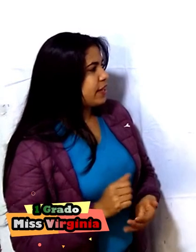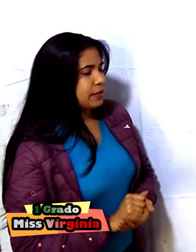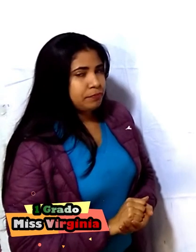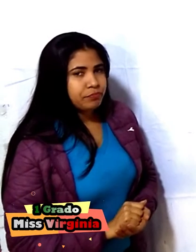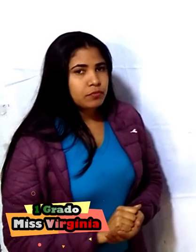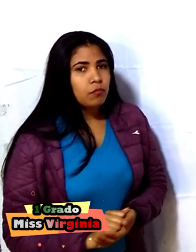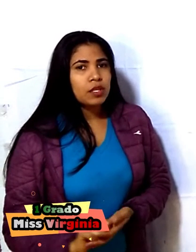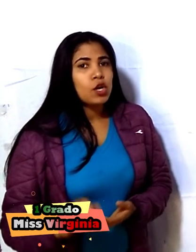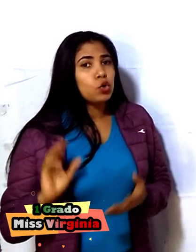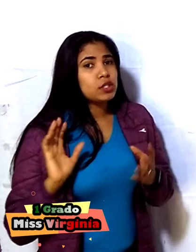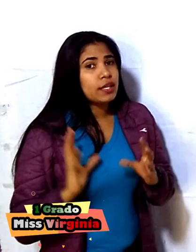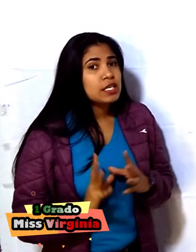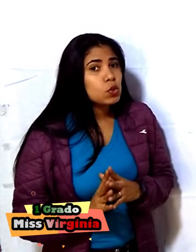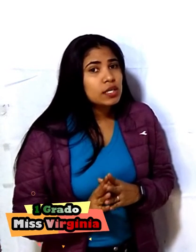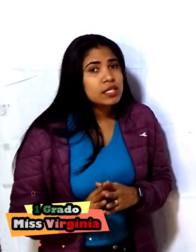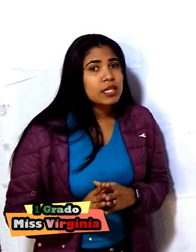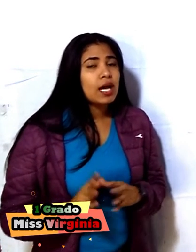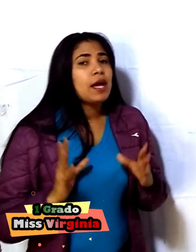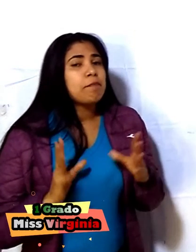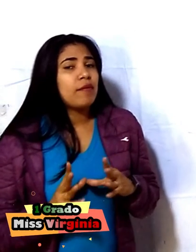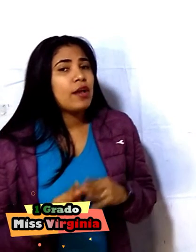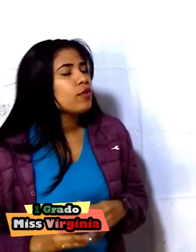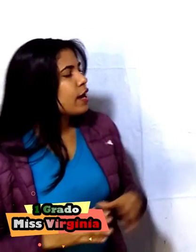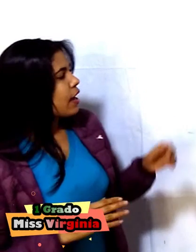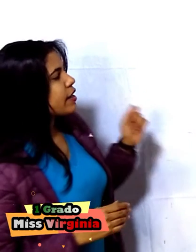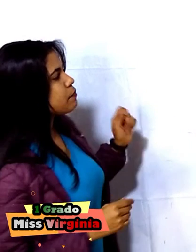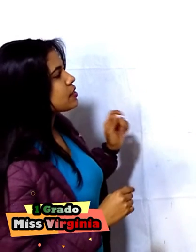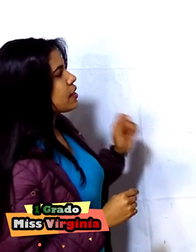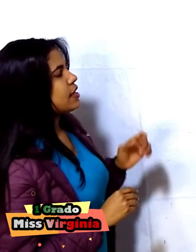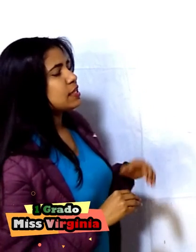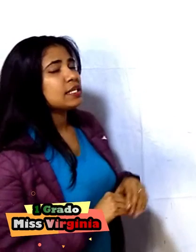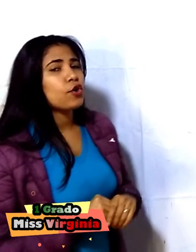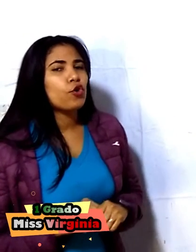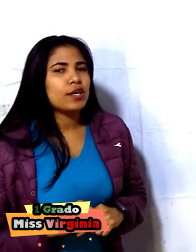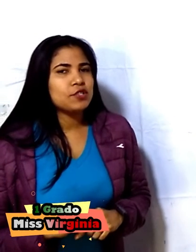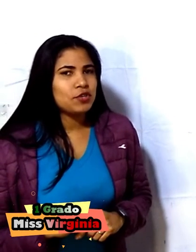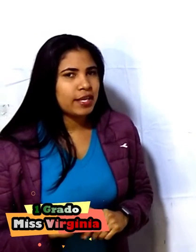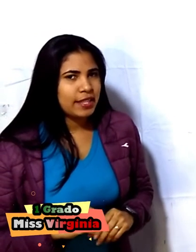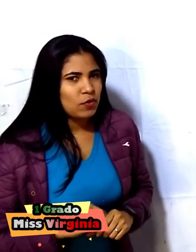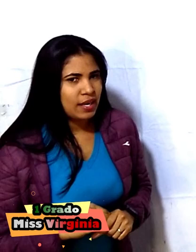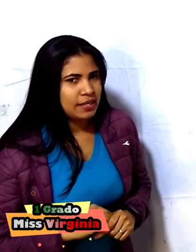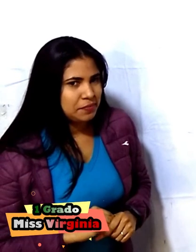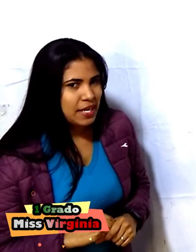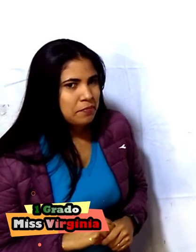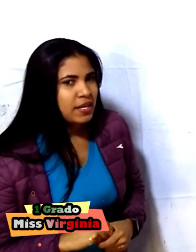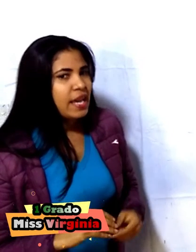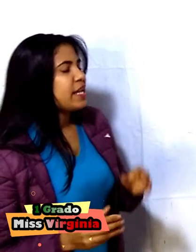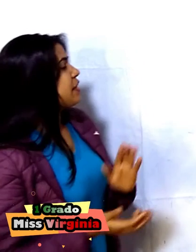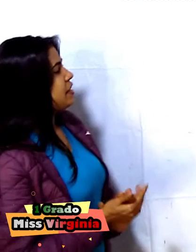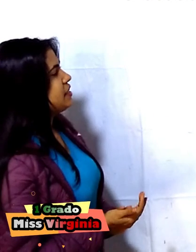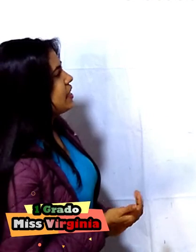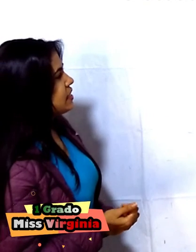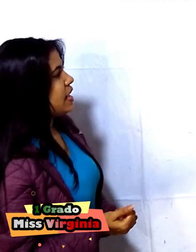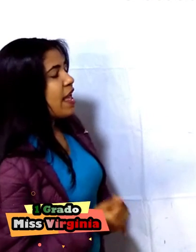voy a indicar. Ustedes en su casita me van a ayudar a repasar estas oraciones que tengo acá, ¿ya?